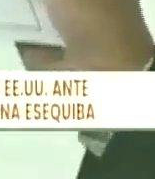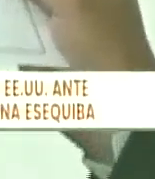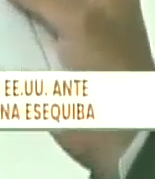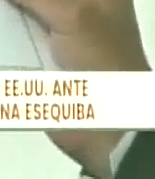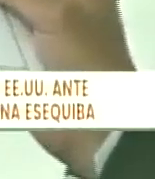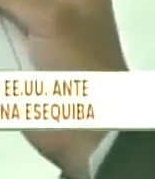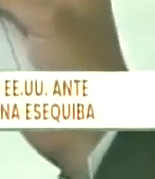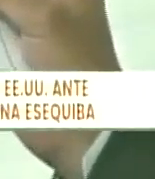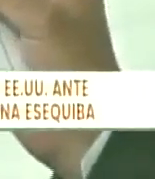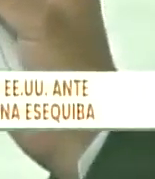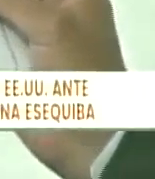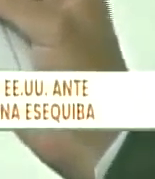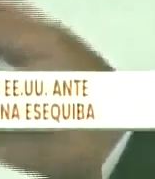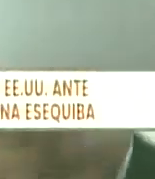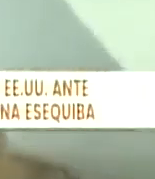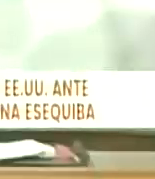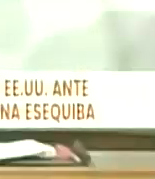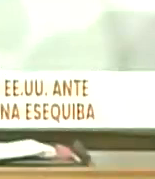ignorante?